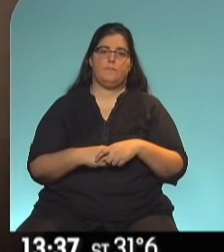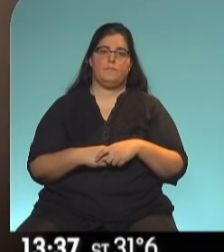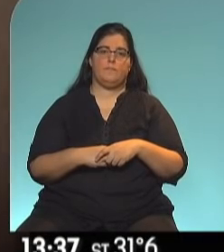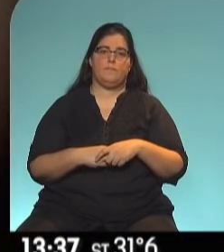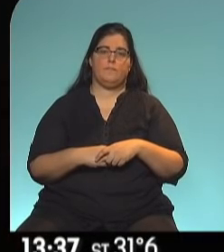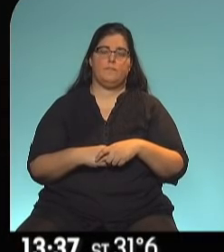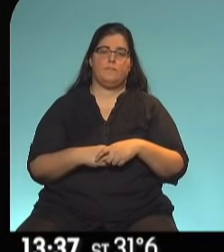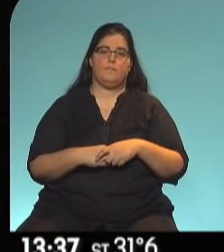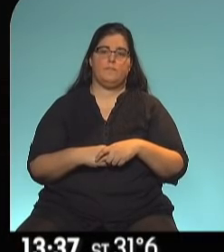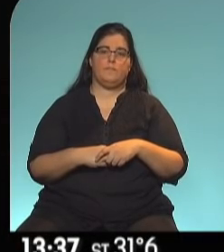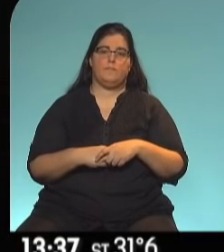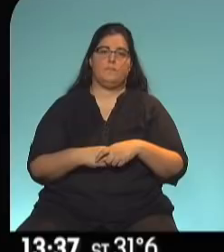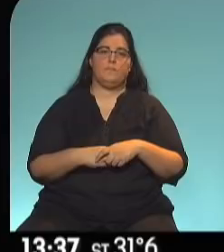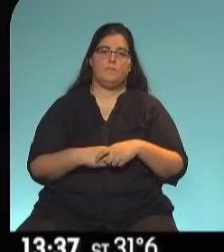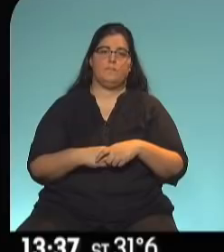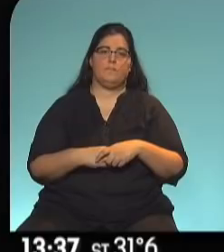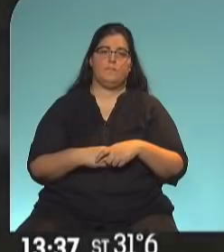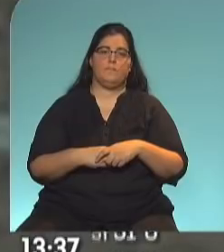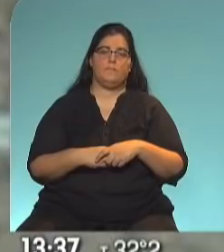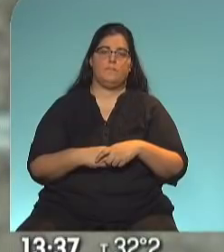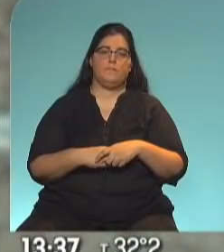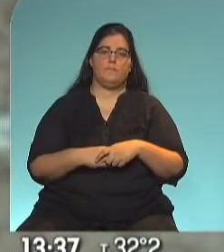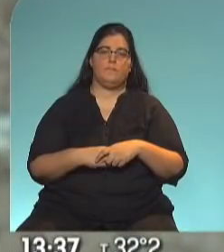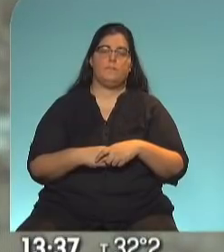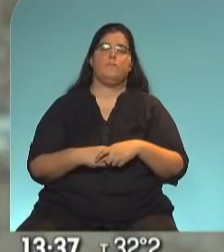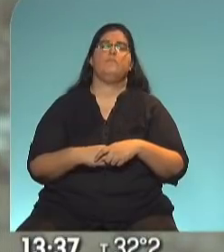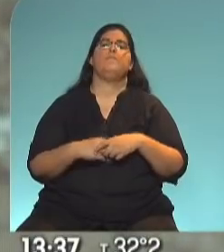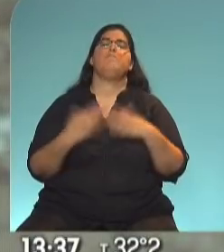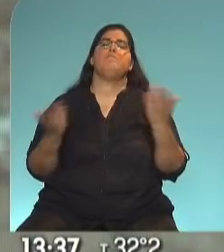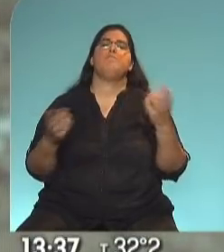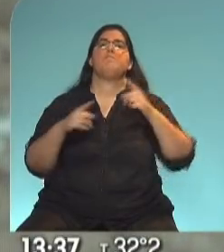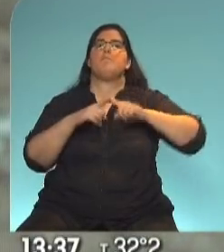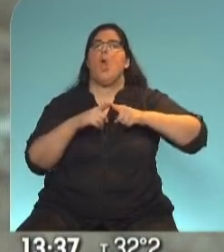Las políticas más duras.